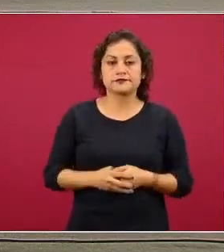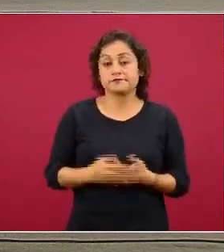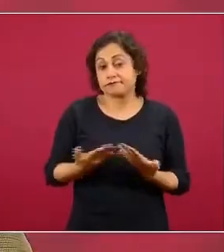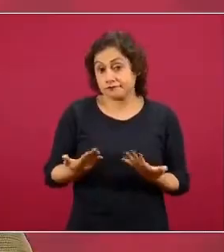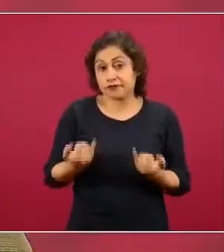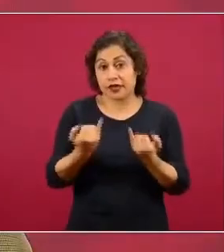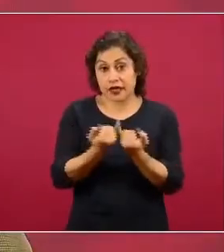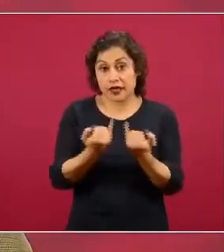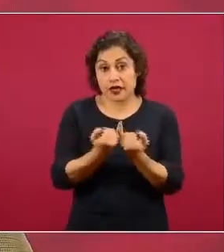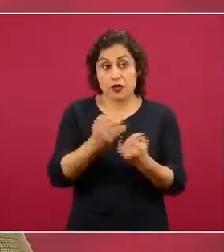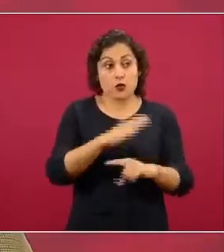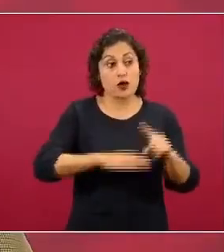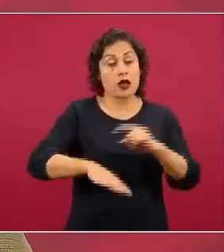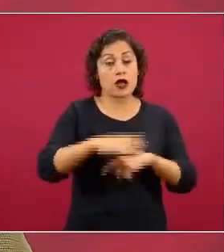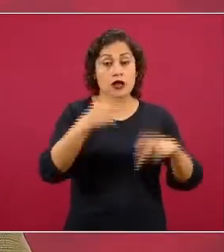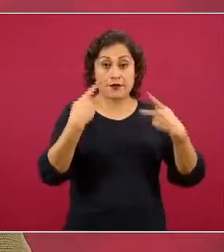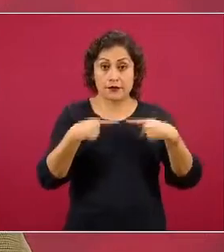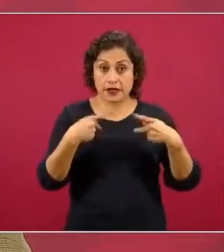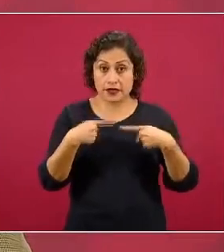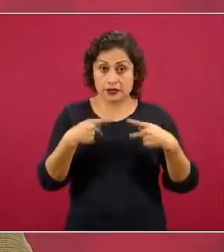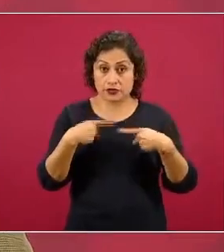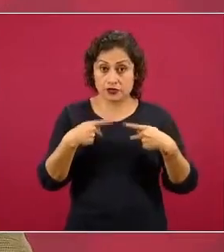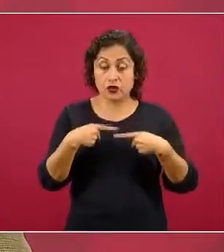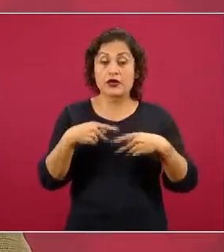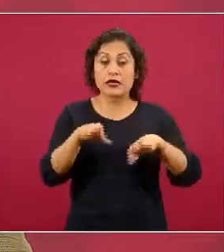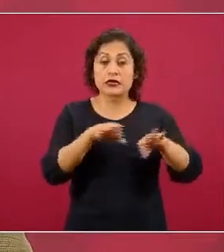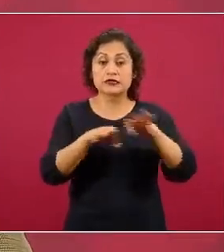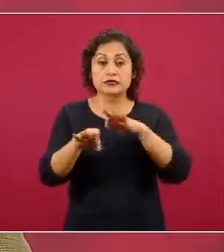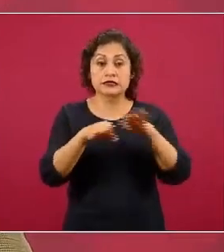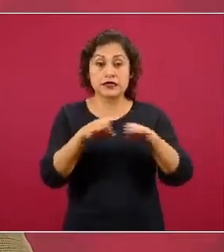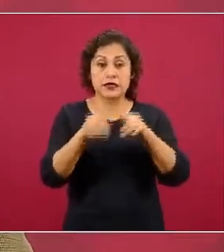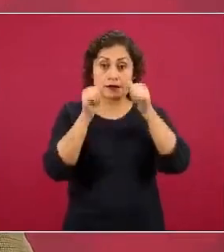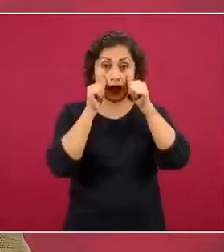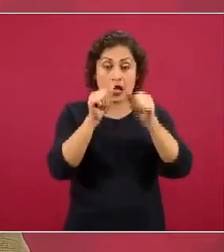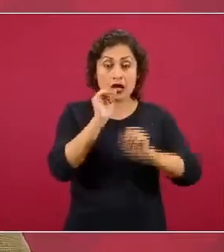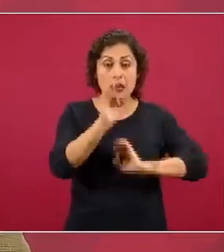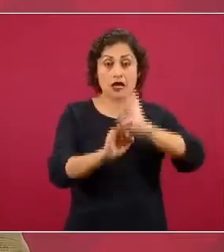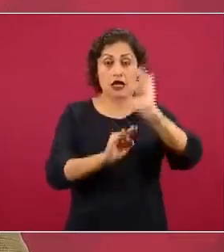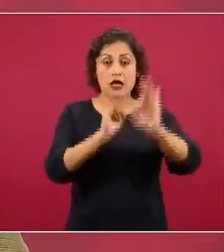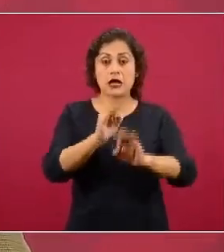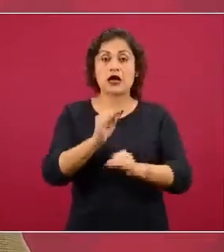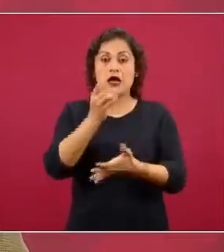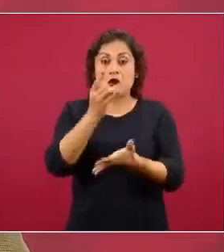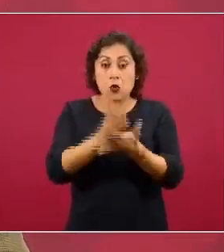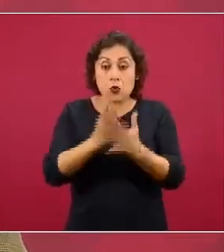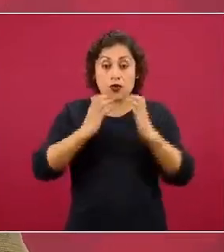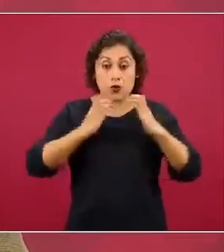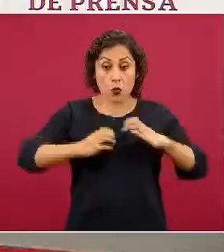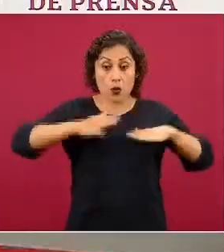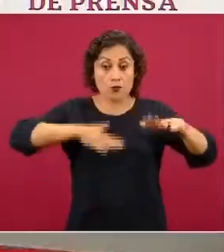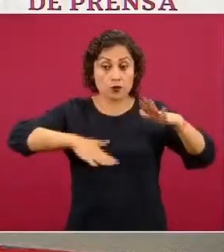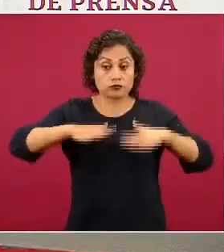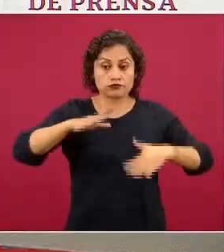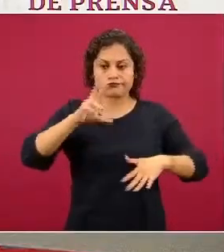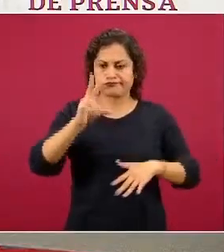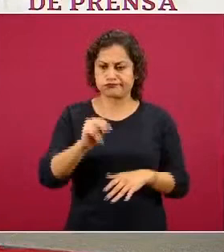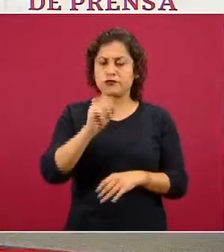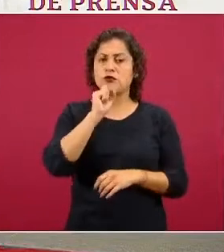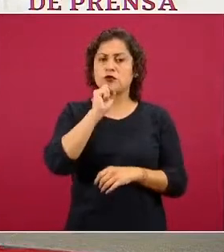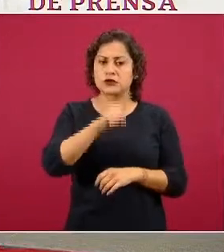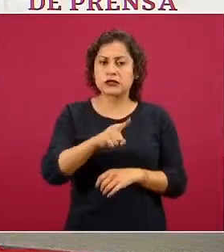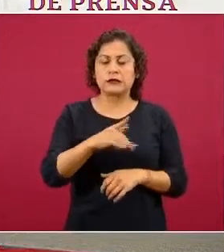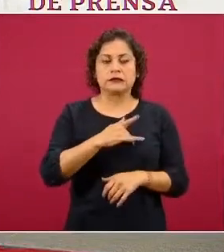más esta población que ha estado con un trabajo importante, extenuante, no solamente físico, sino también con una gran